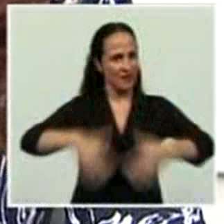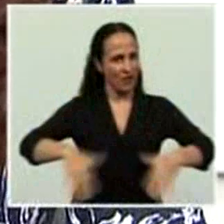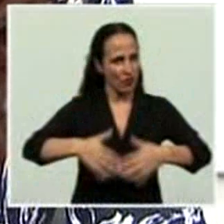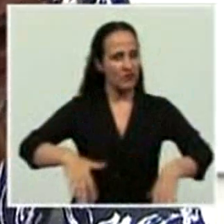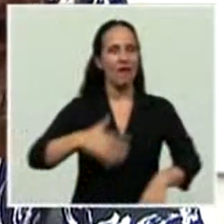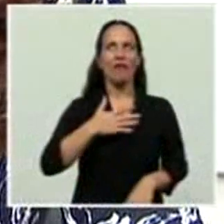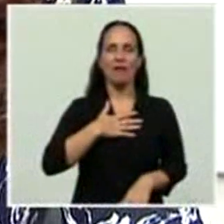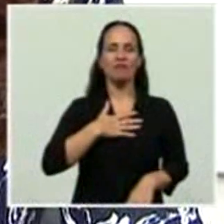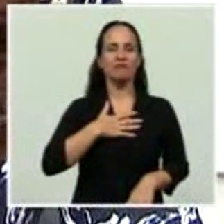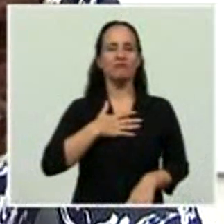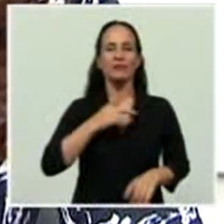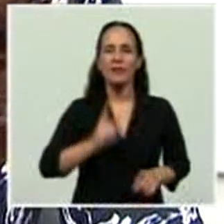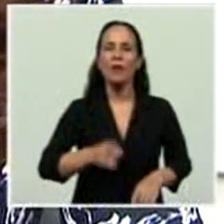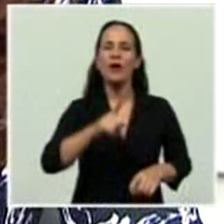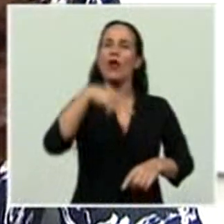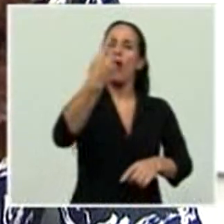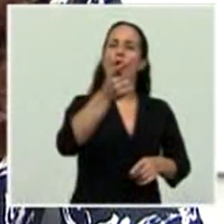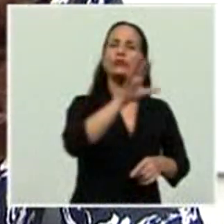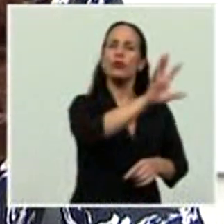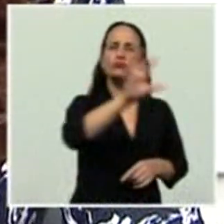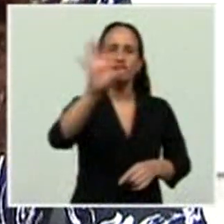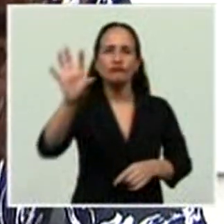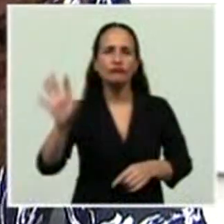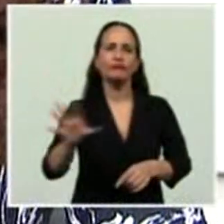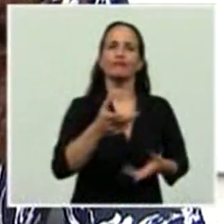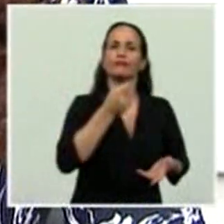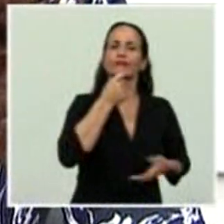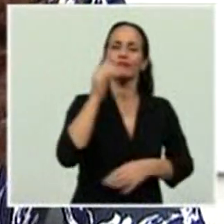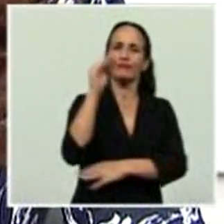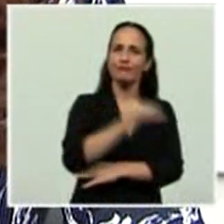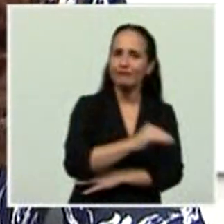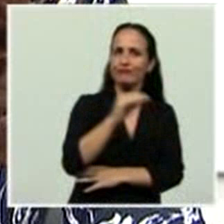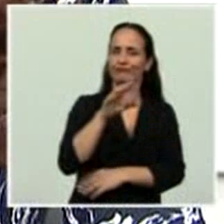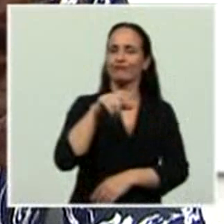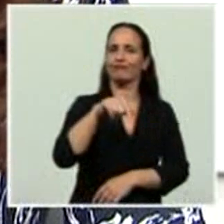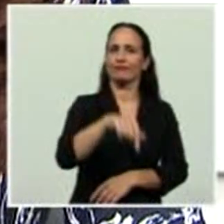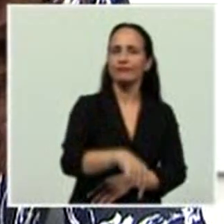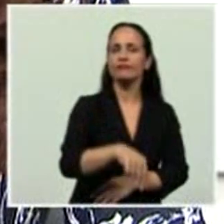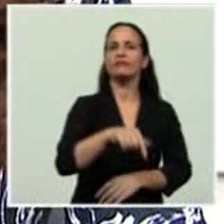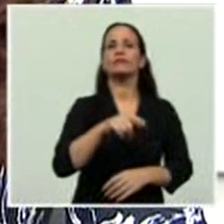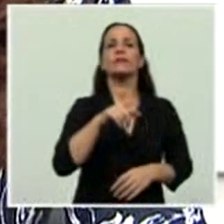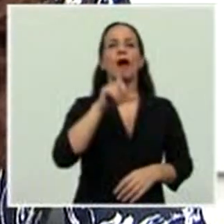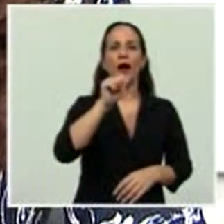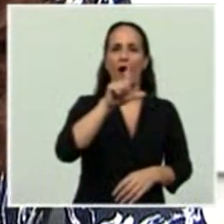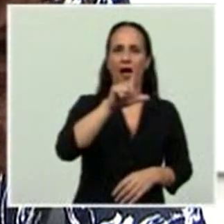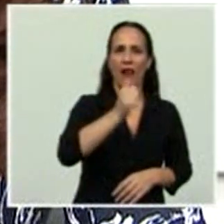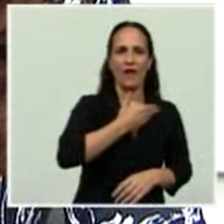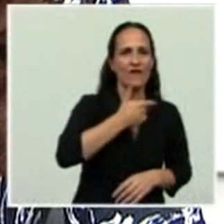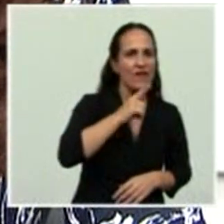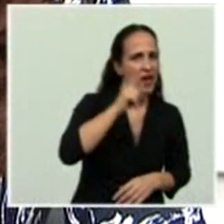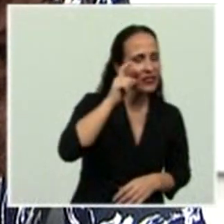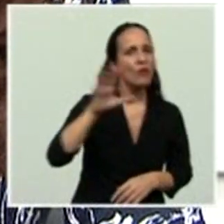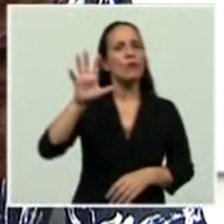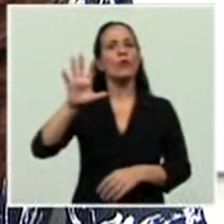ha sucedido también en otros puntos del país como en provincia de Santa Cruz como en campana provincia de Buenos